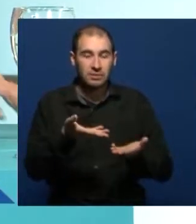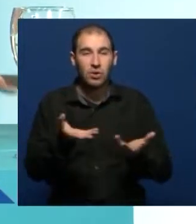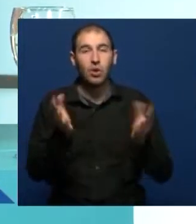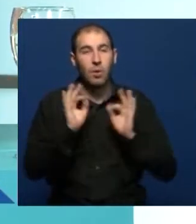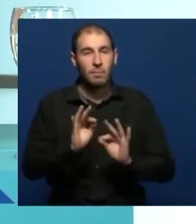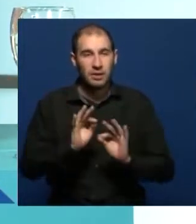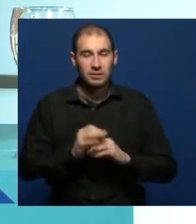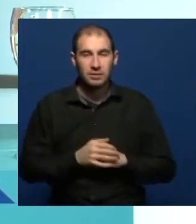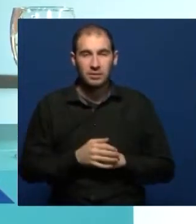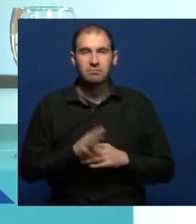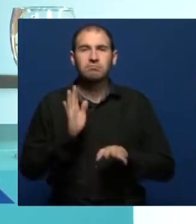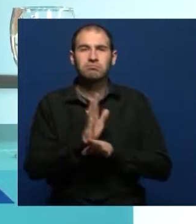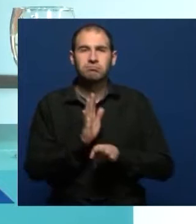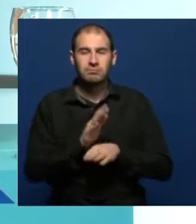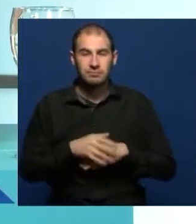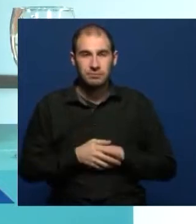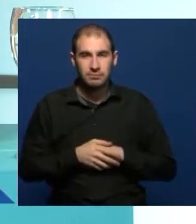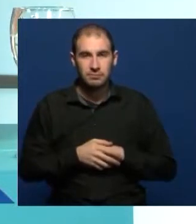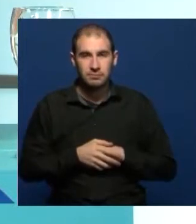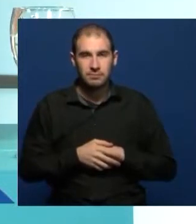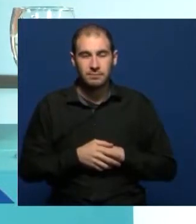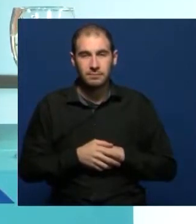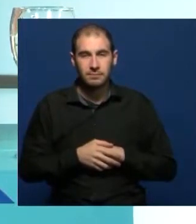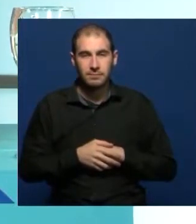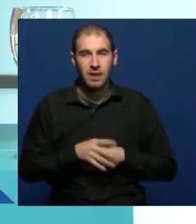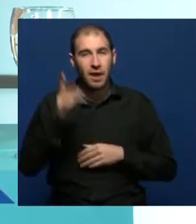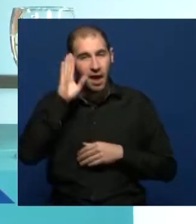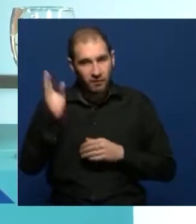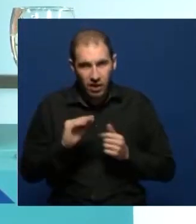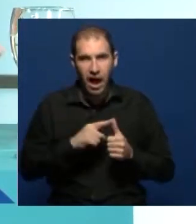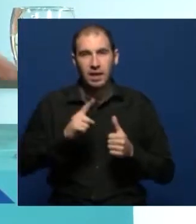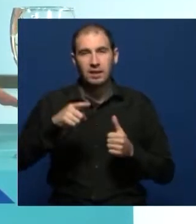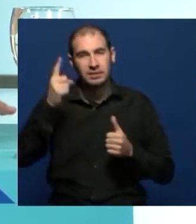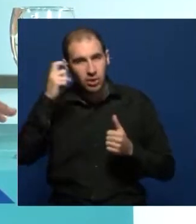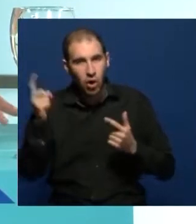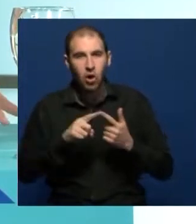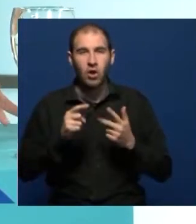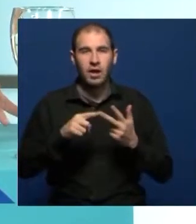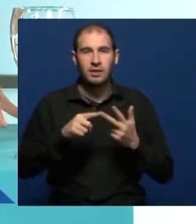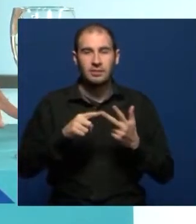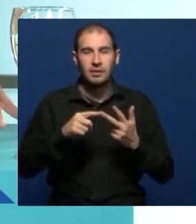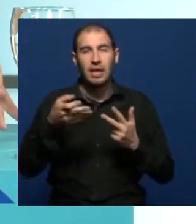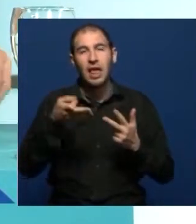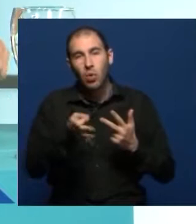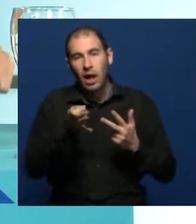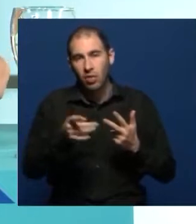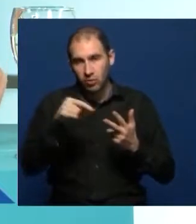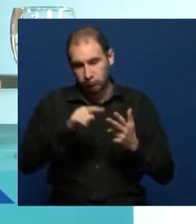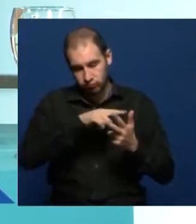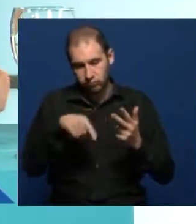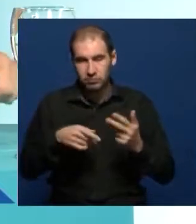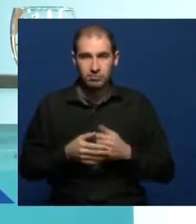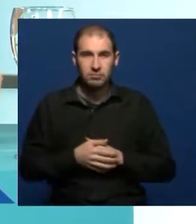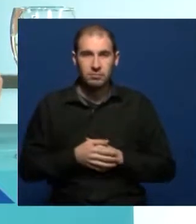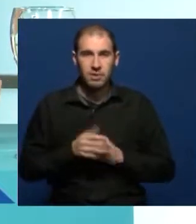integral, en el sentido que además de una abogada, hay una psicóloga y hay una educadora